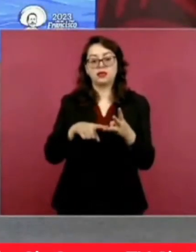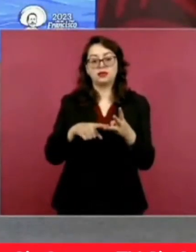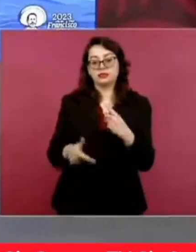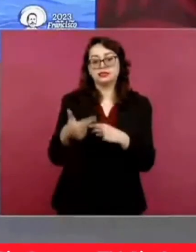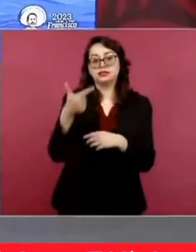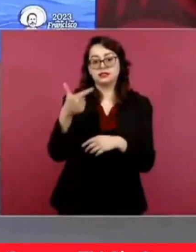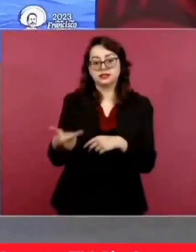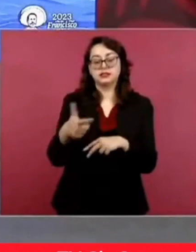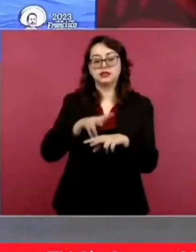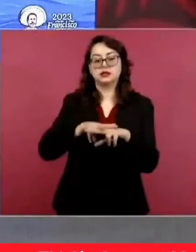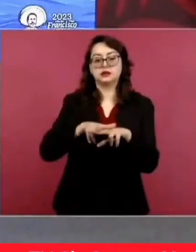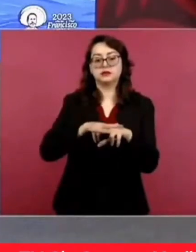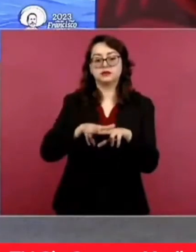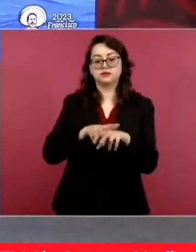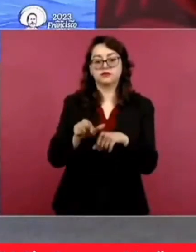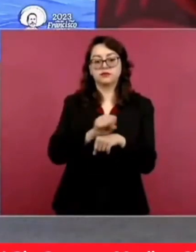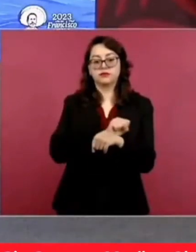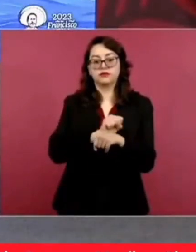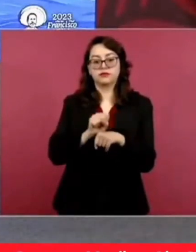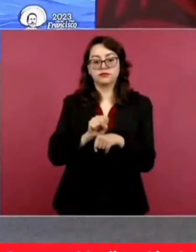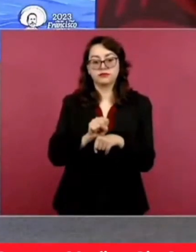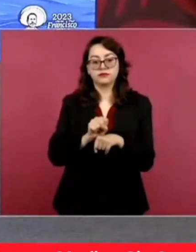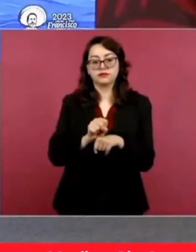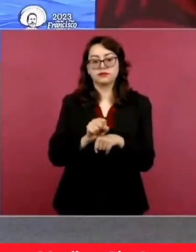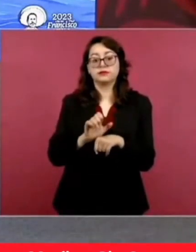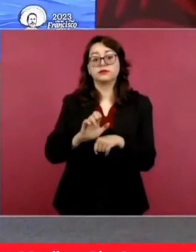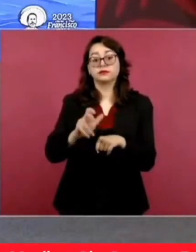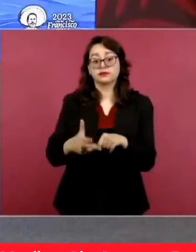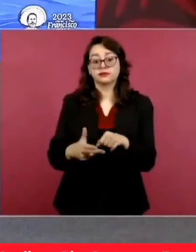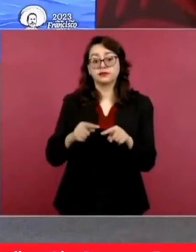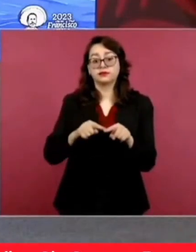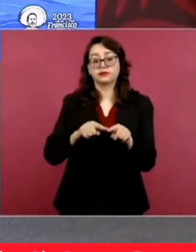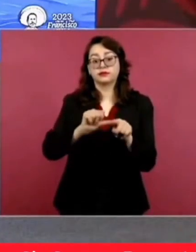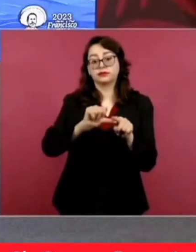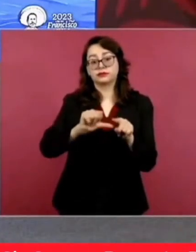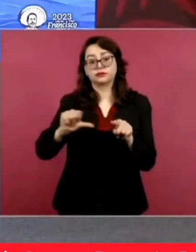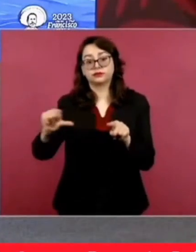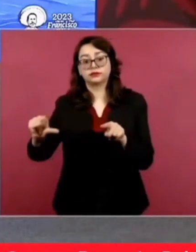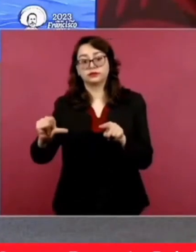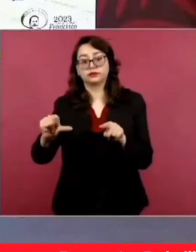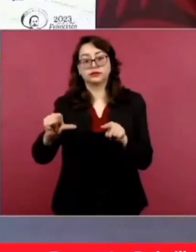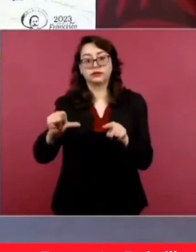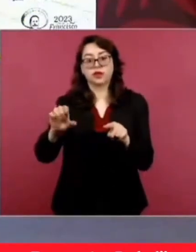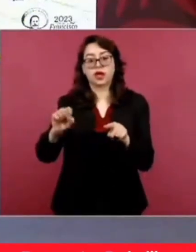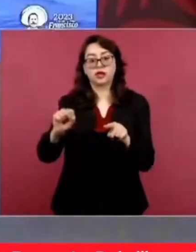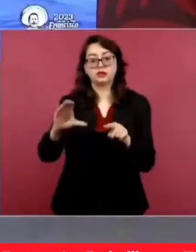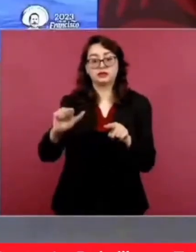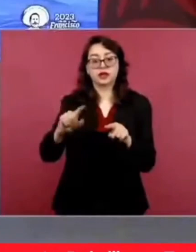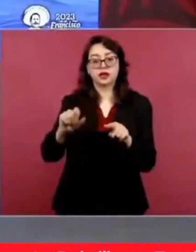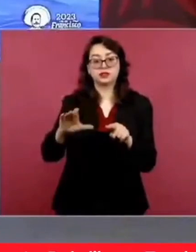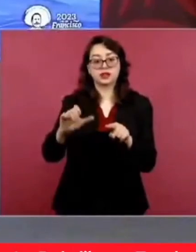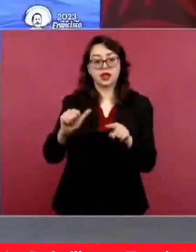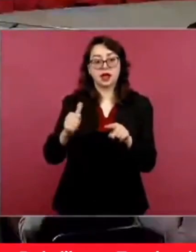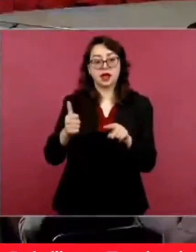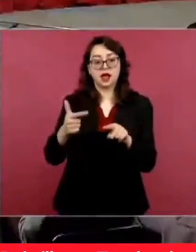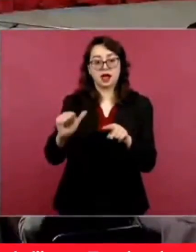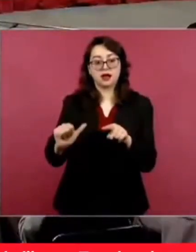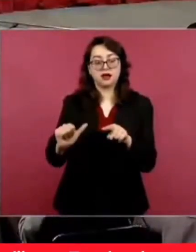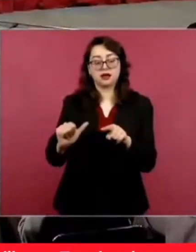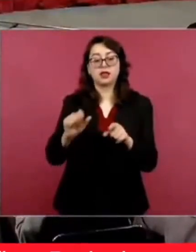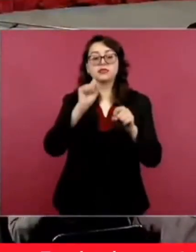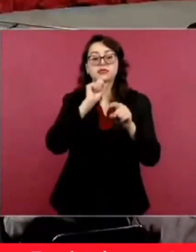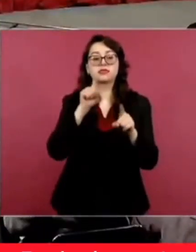sencilla, 254.5 kilómetros desde Chetumal hasta Escárcega. Ahí mismo tenemos